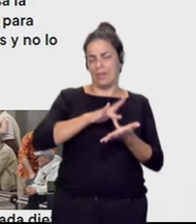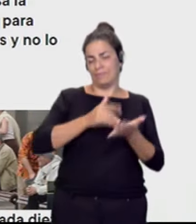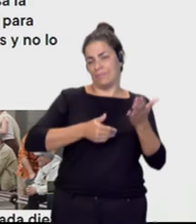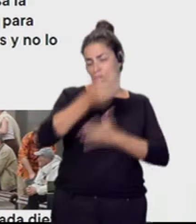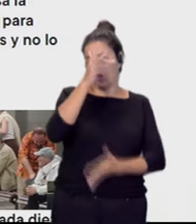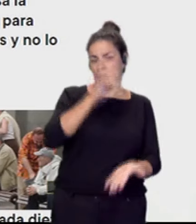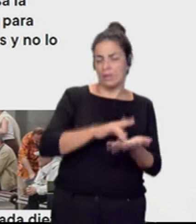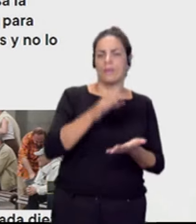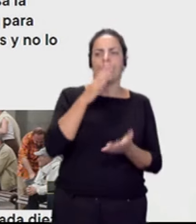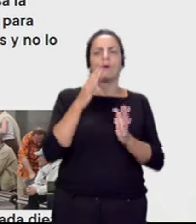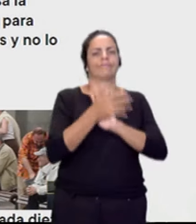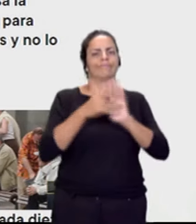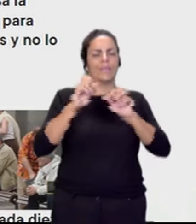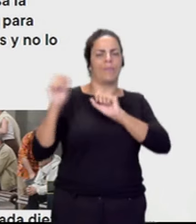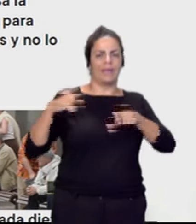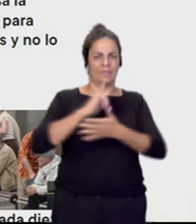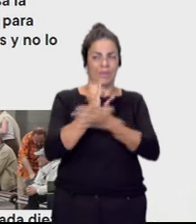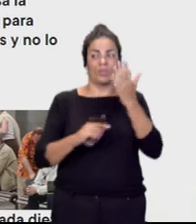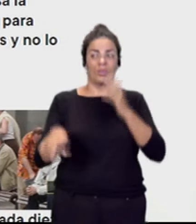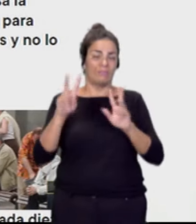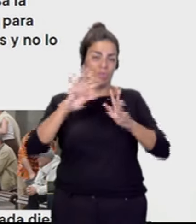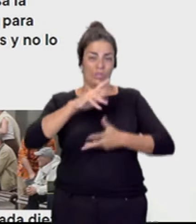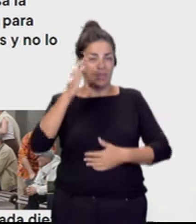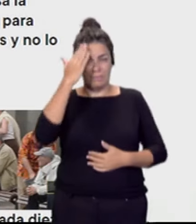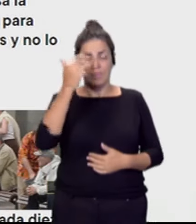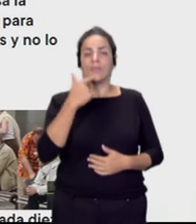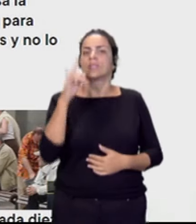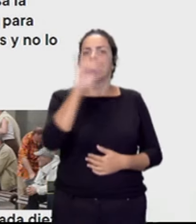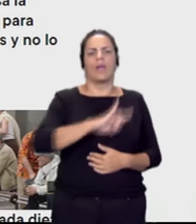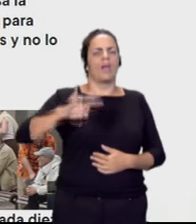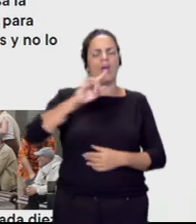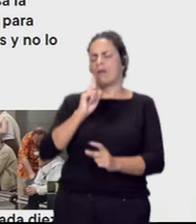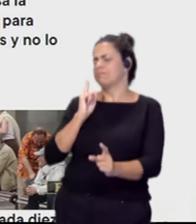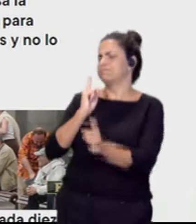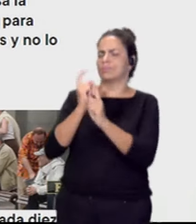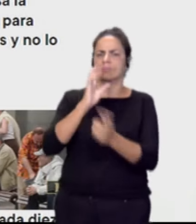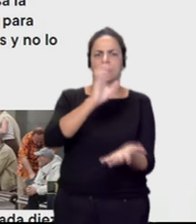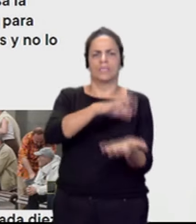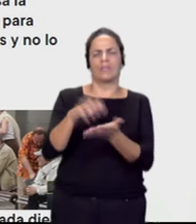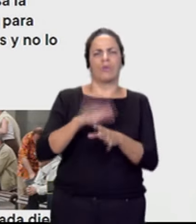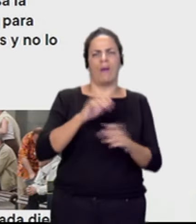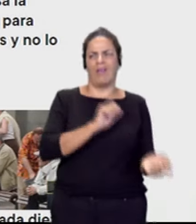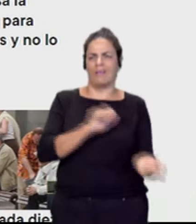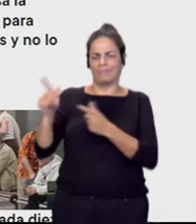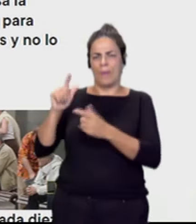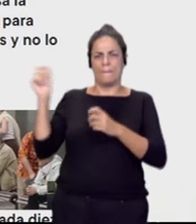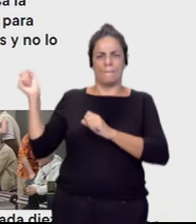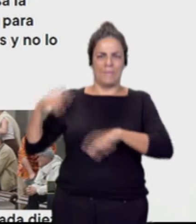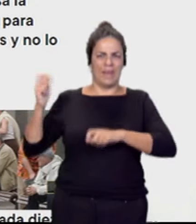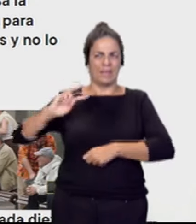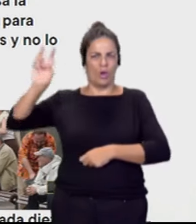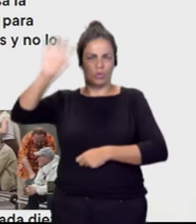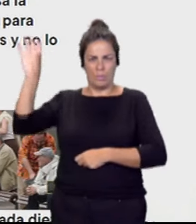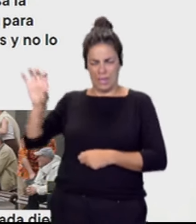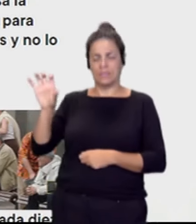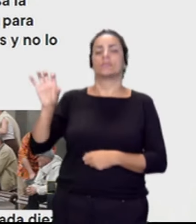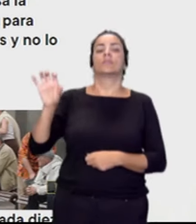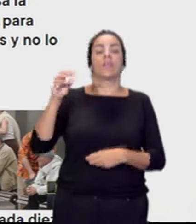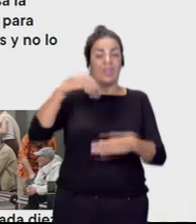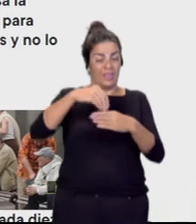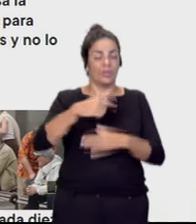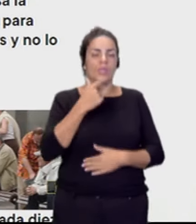crisis migratoria, dice hoy el día en su principal titular: Canarias se opone en peso a los centros de deportación de migrantes. En páginas interiores apuntan que el